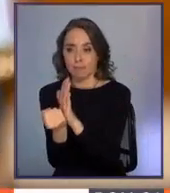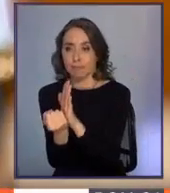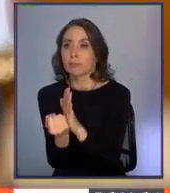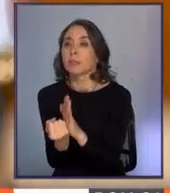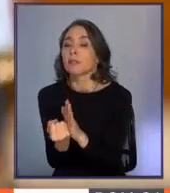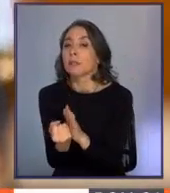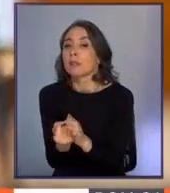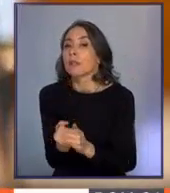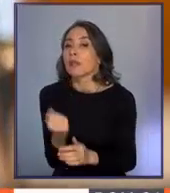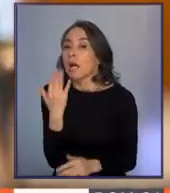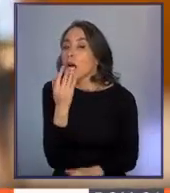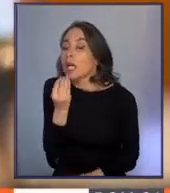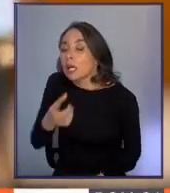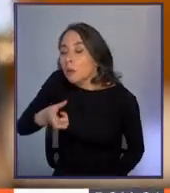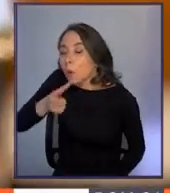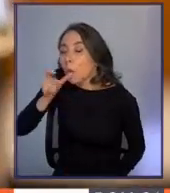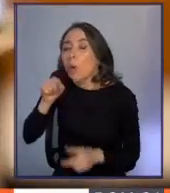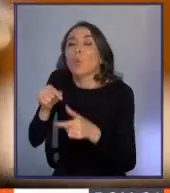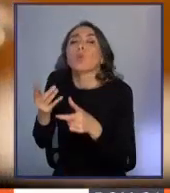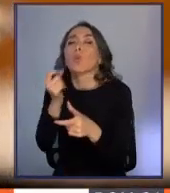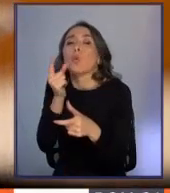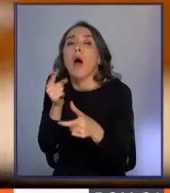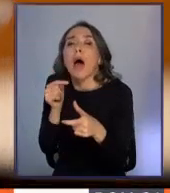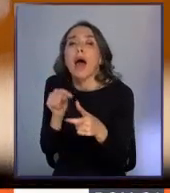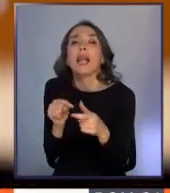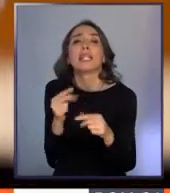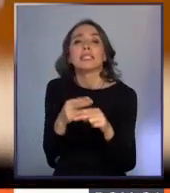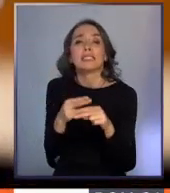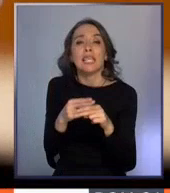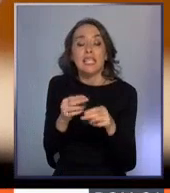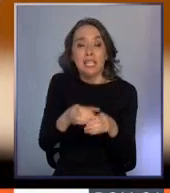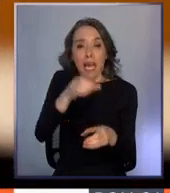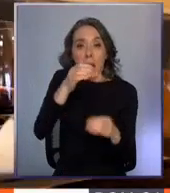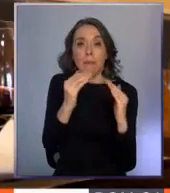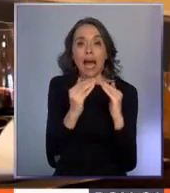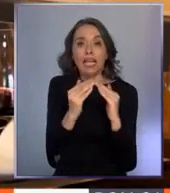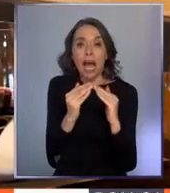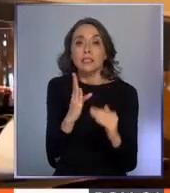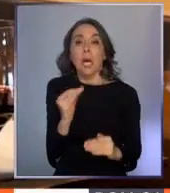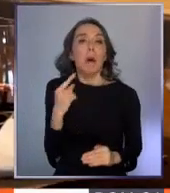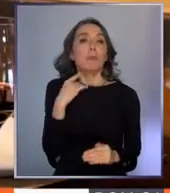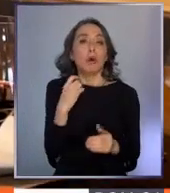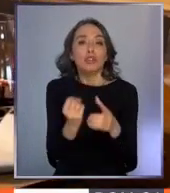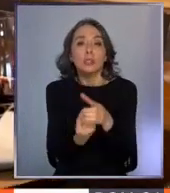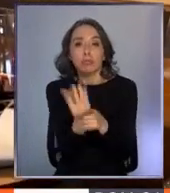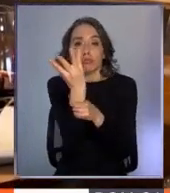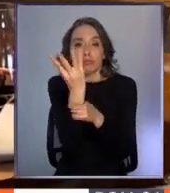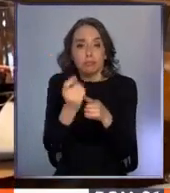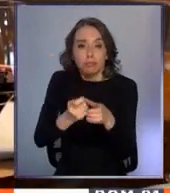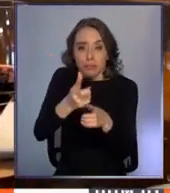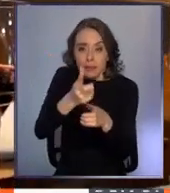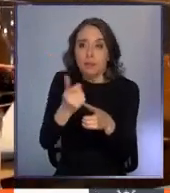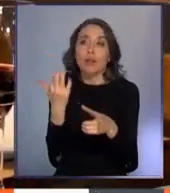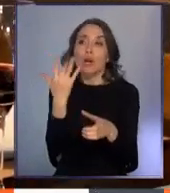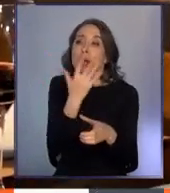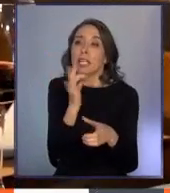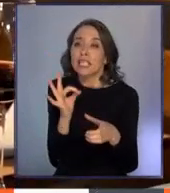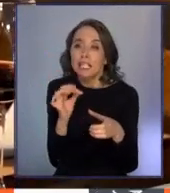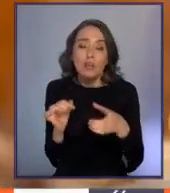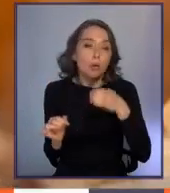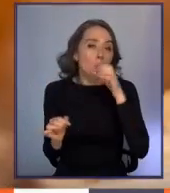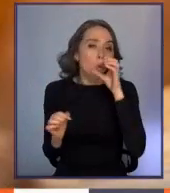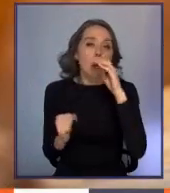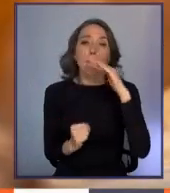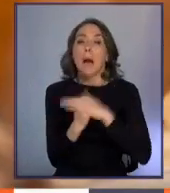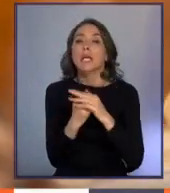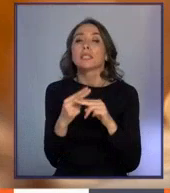¿Qué delicia estoy tomando yo? Está tomando Casas del Bosque, el espumante que tienen ellos. Extra brut, sequito, rico. Lo máximo, Casas